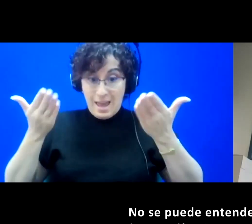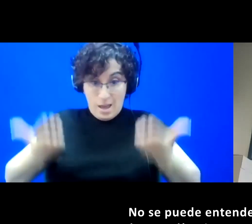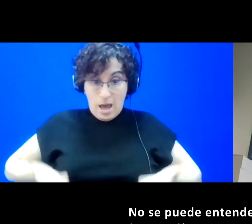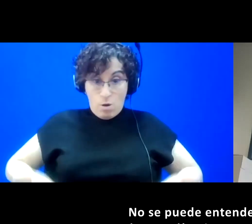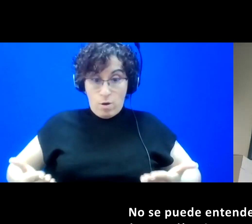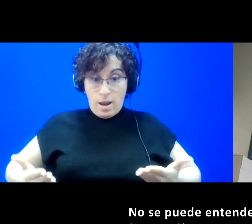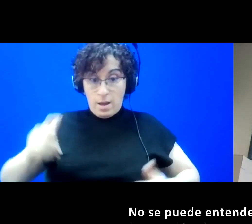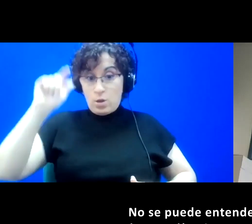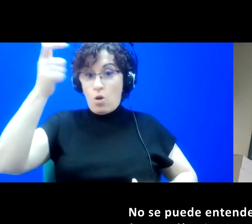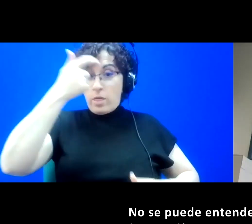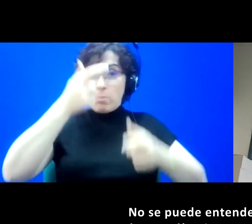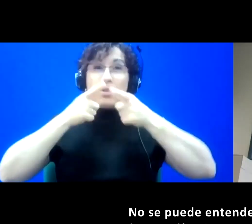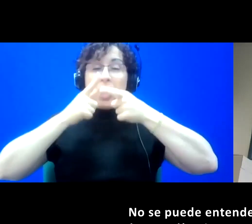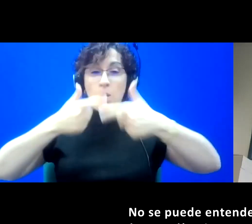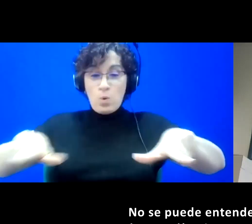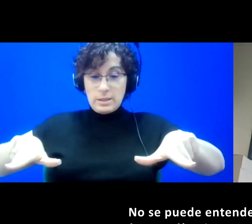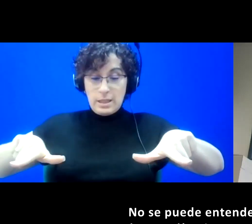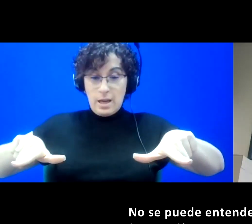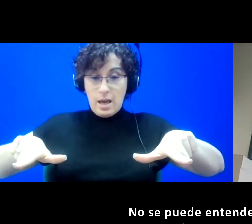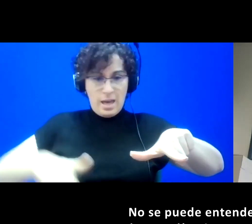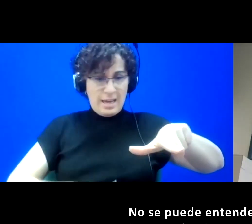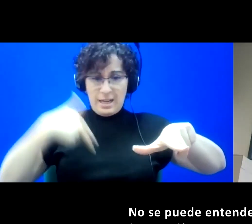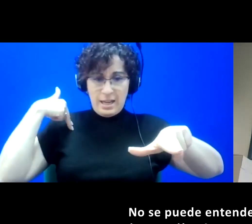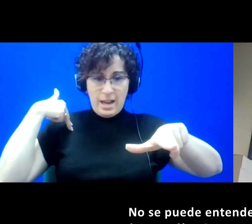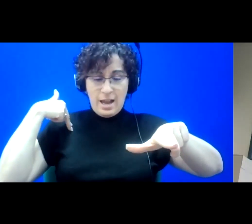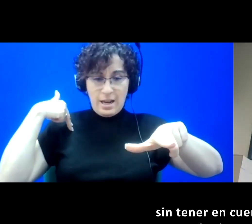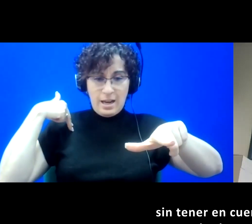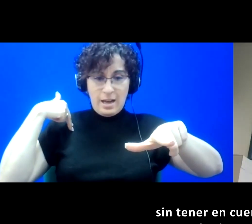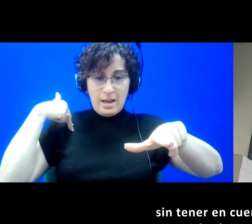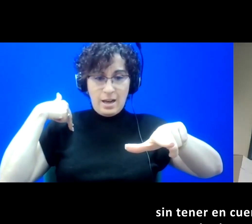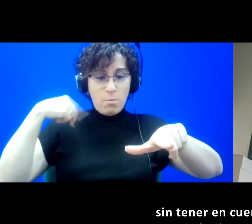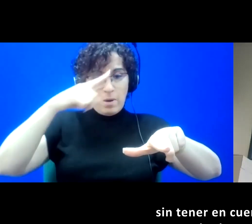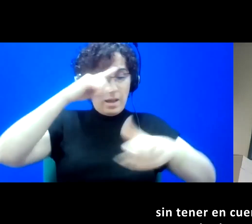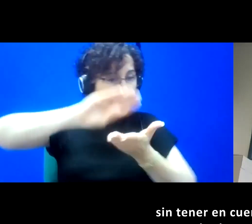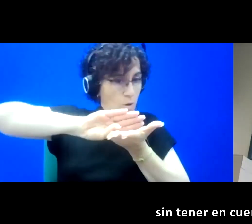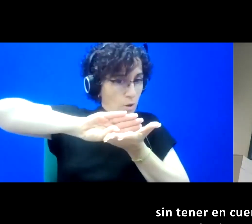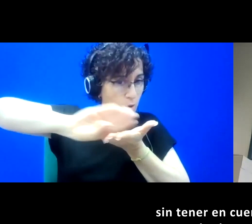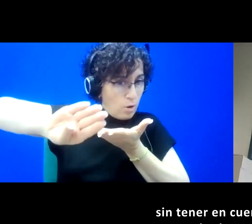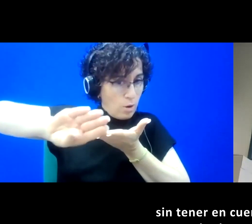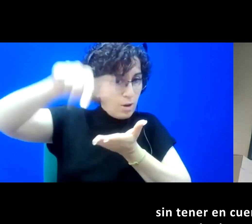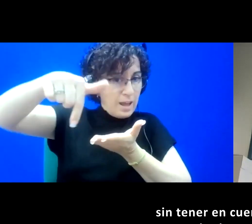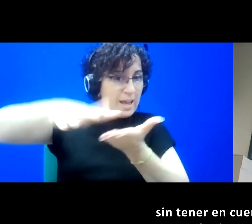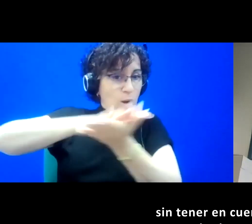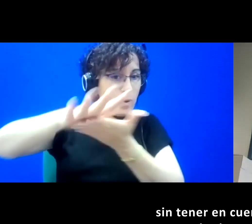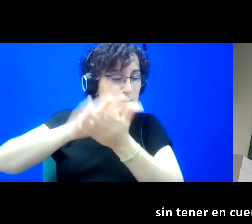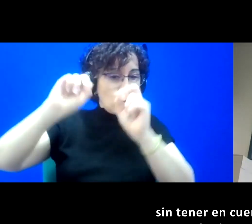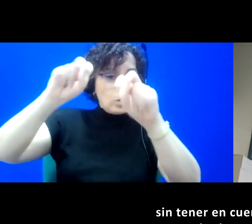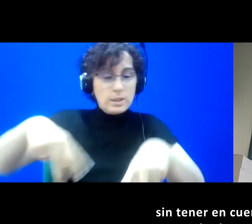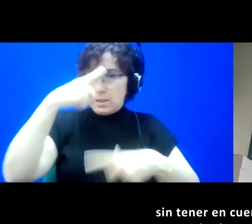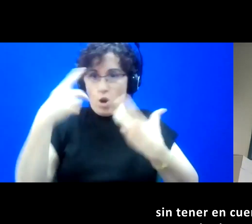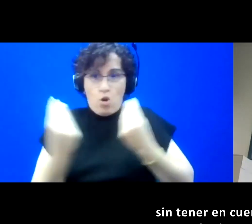día sin que quepan en ella, sin tener en cuenta lo que ocurre en las lenguas de